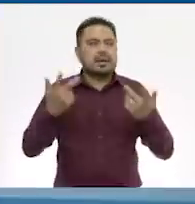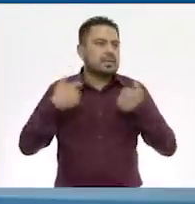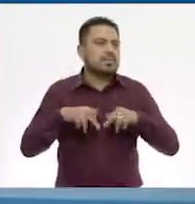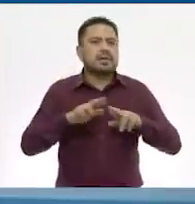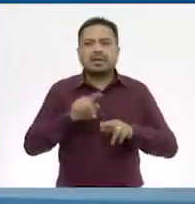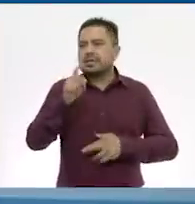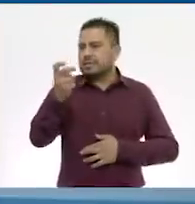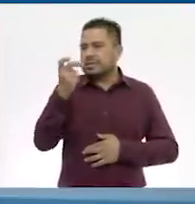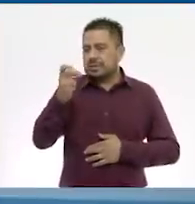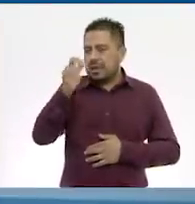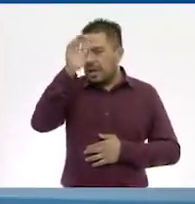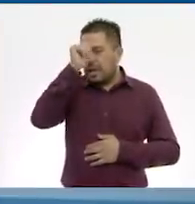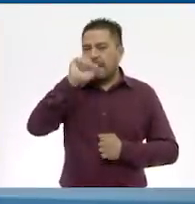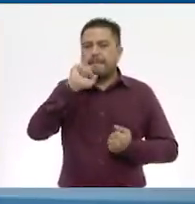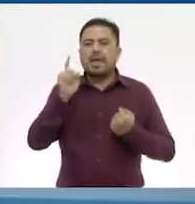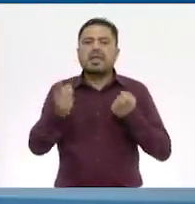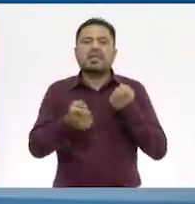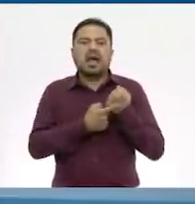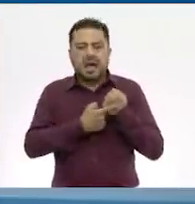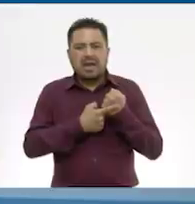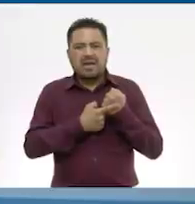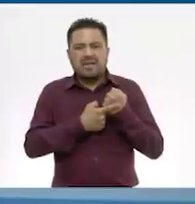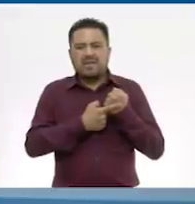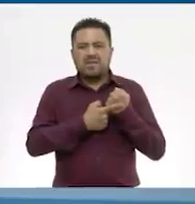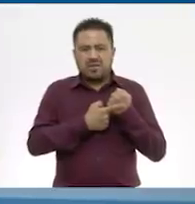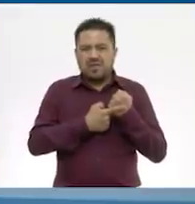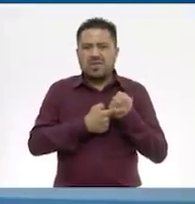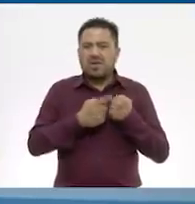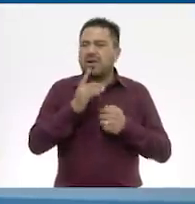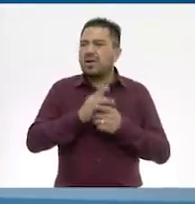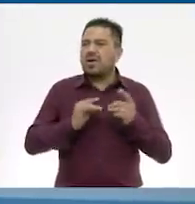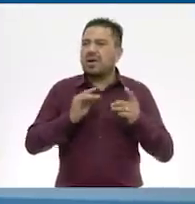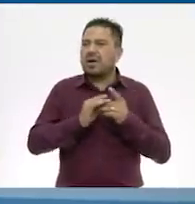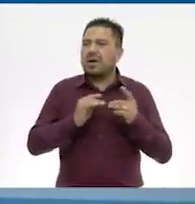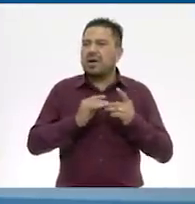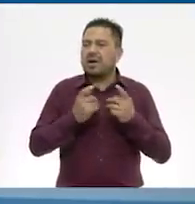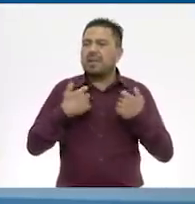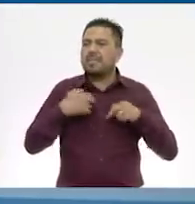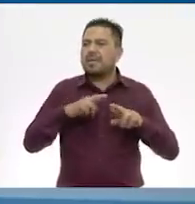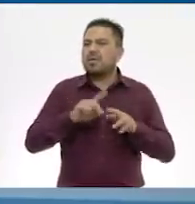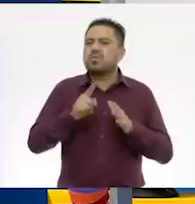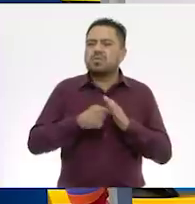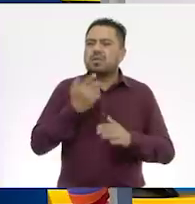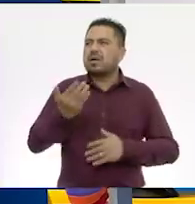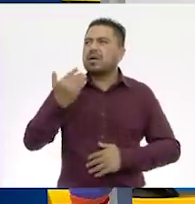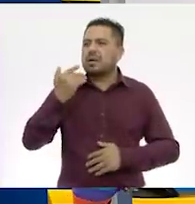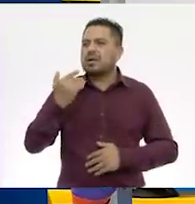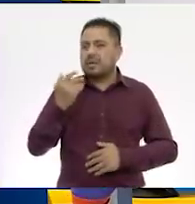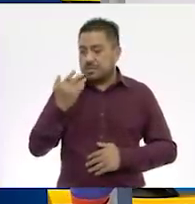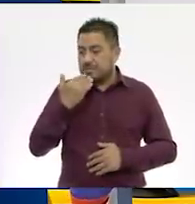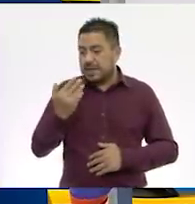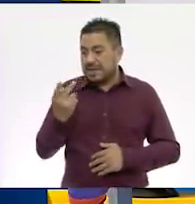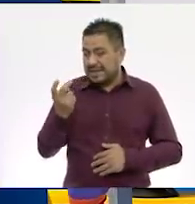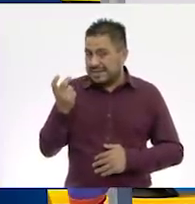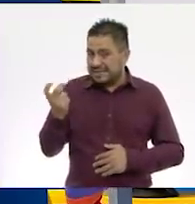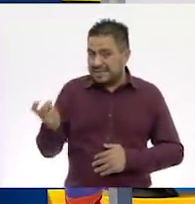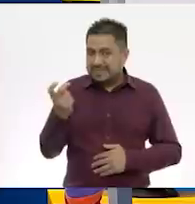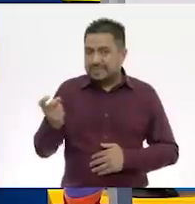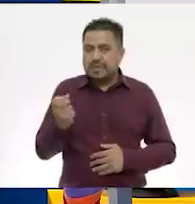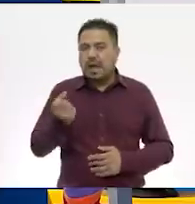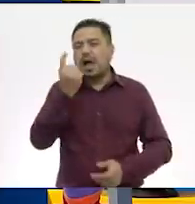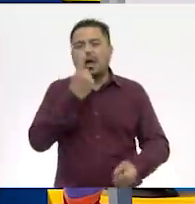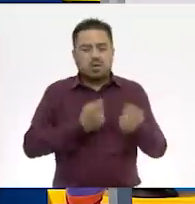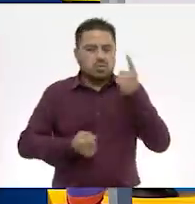eso me recuerda a las metáforas. Me lo explicó mi maestra una vez. Muy bien, Ton. Justamente,